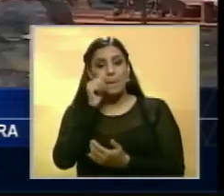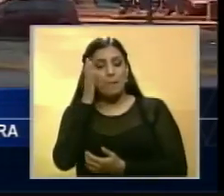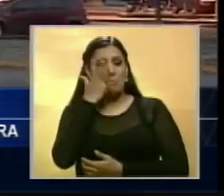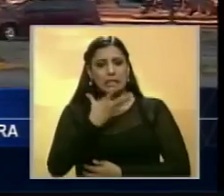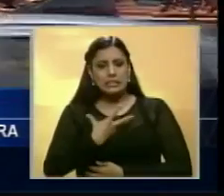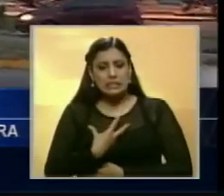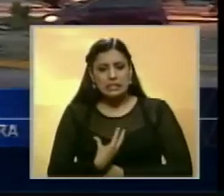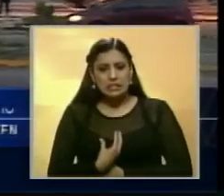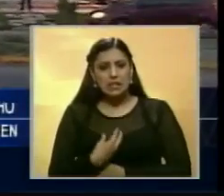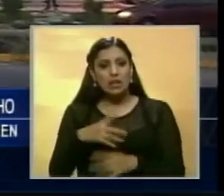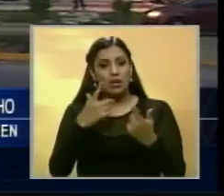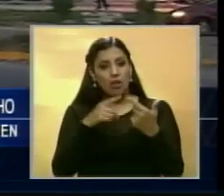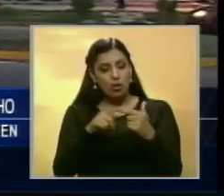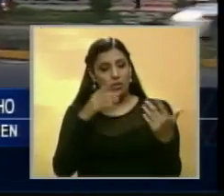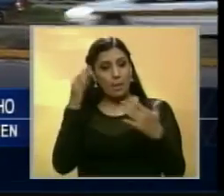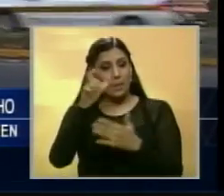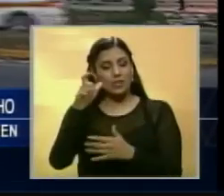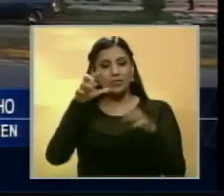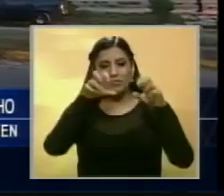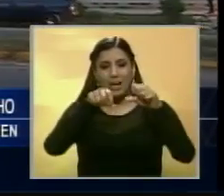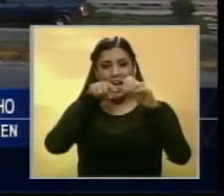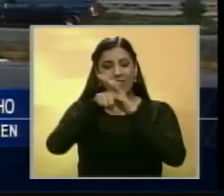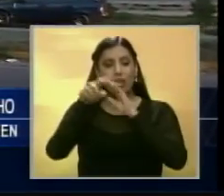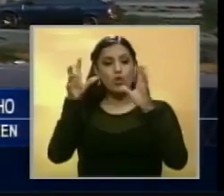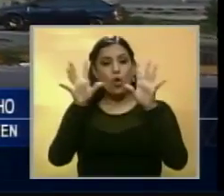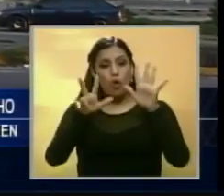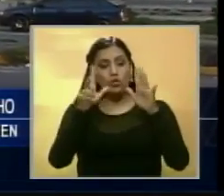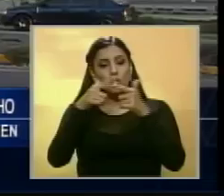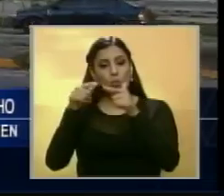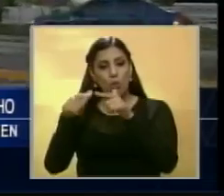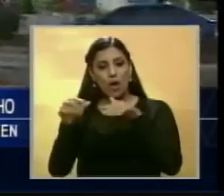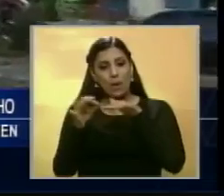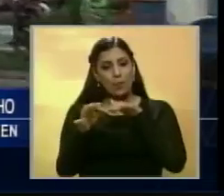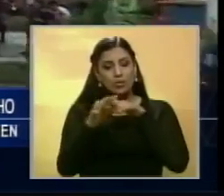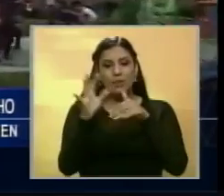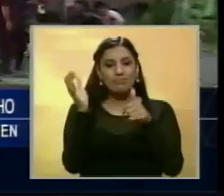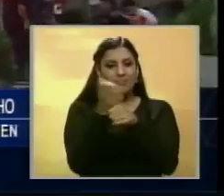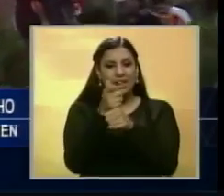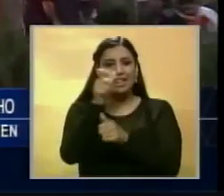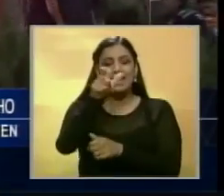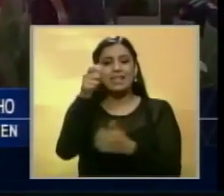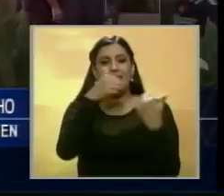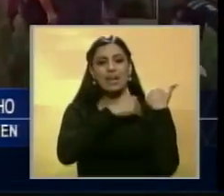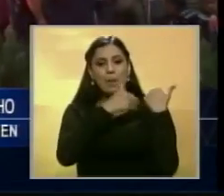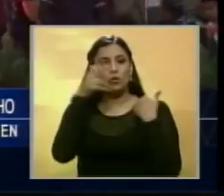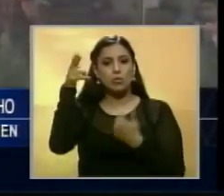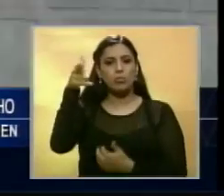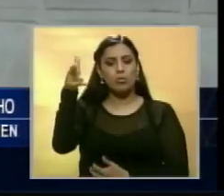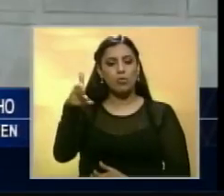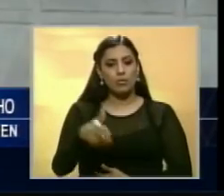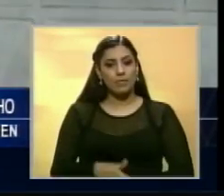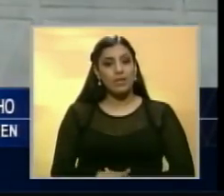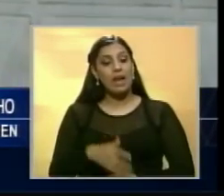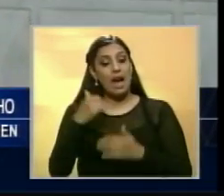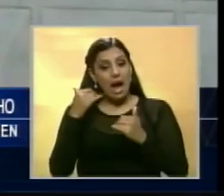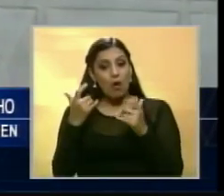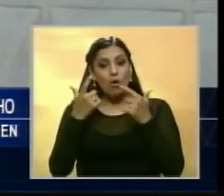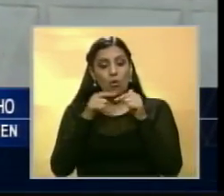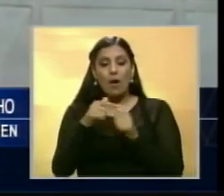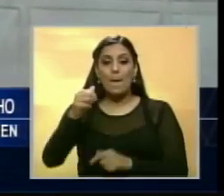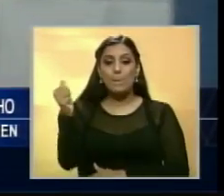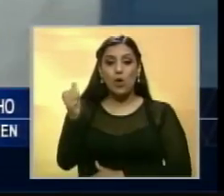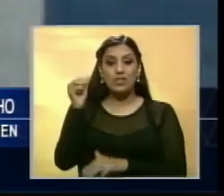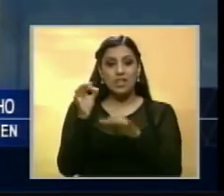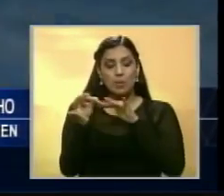madre. Funcionarios policiales realizan allanamientos en 8 sectores del municipio Zamora para dar con el paradero del pistolero. La versión que presenta la